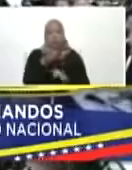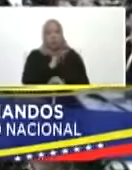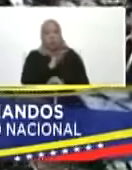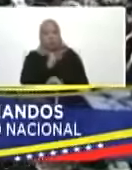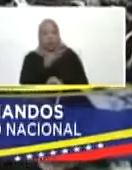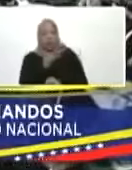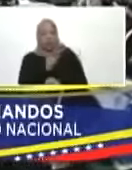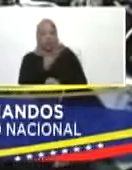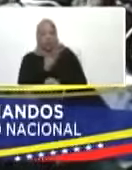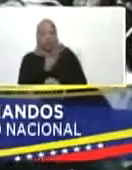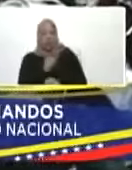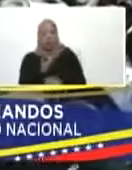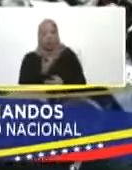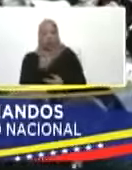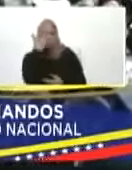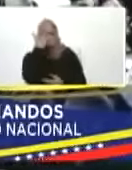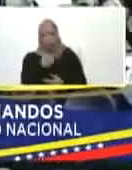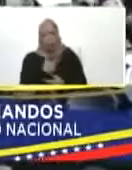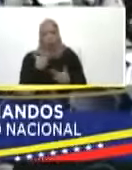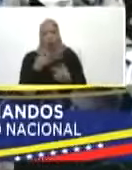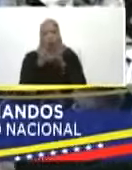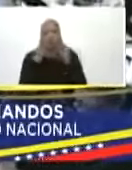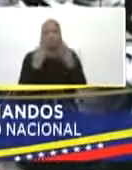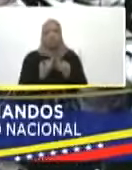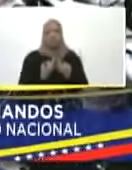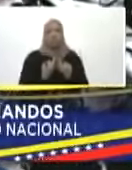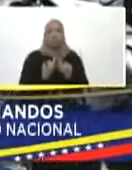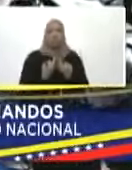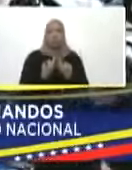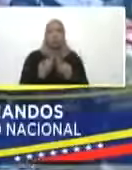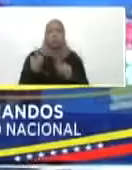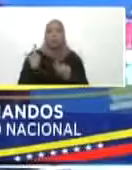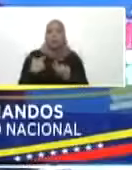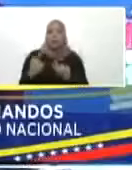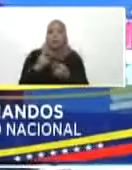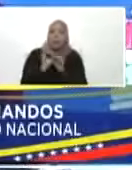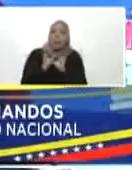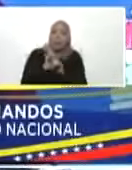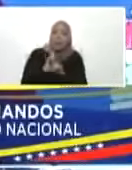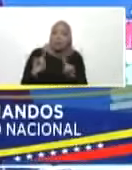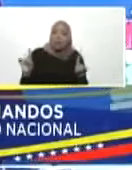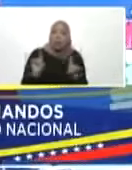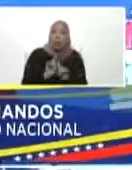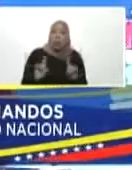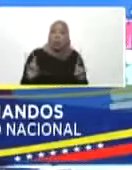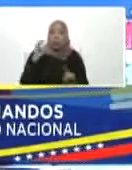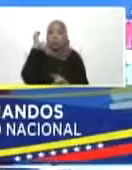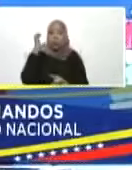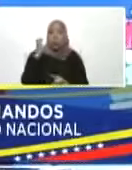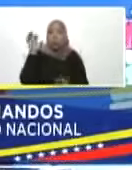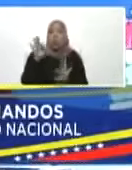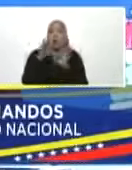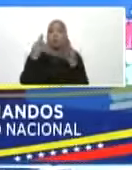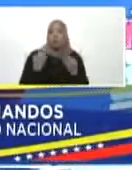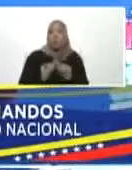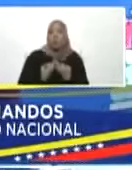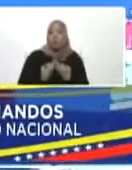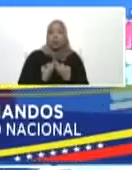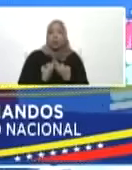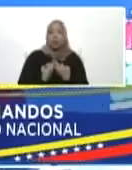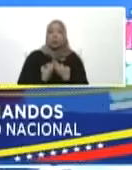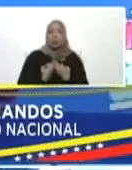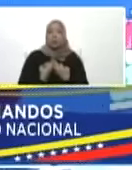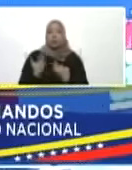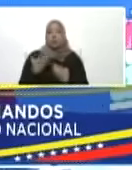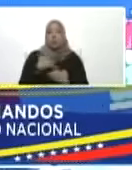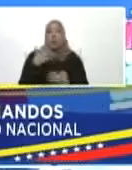identidad, en el campo de la familia, eso nos diferencia completamente, en el campo de la familia, porque decir familia